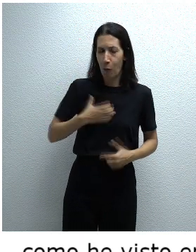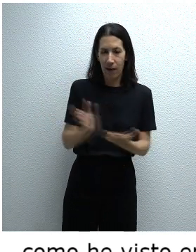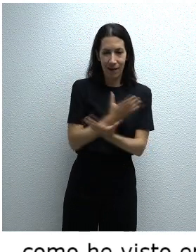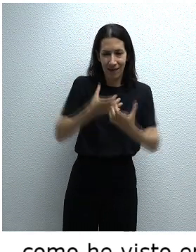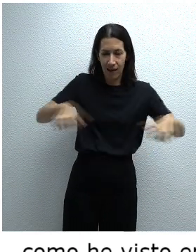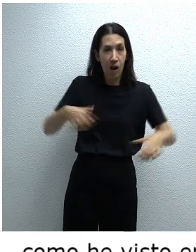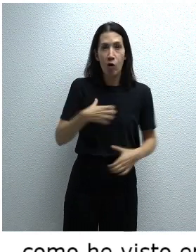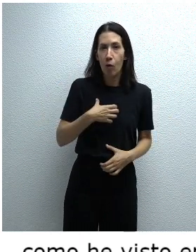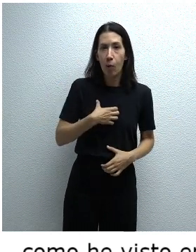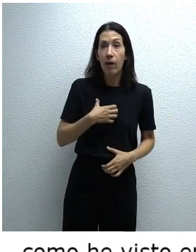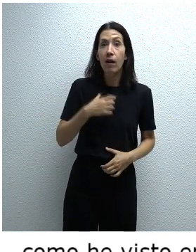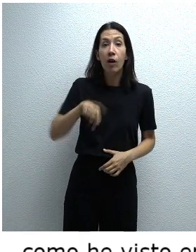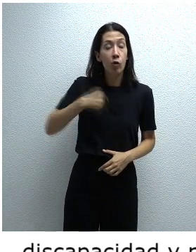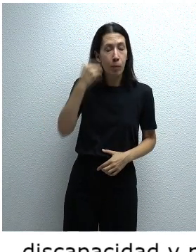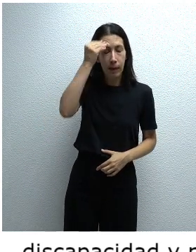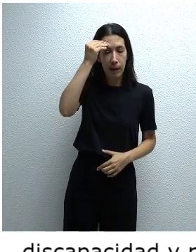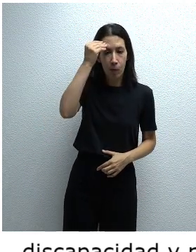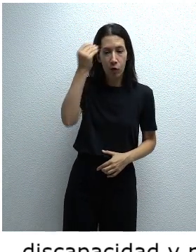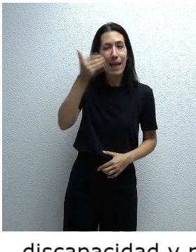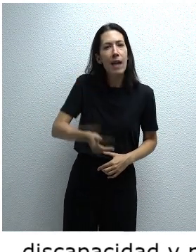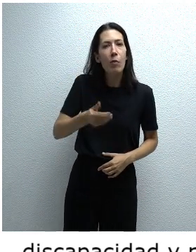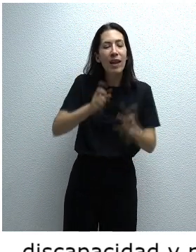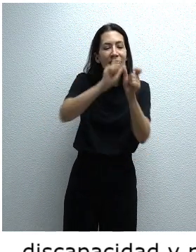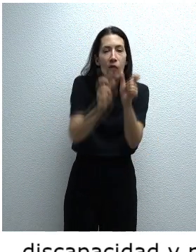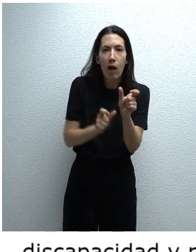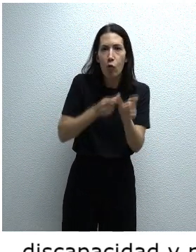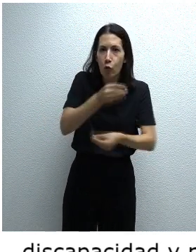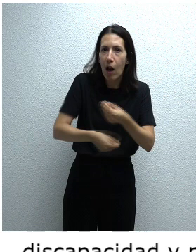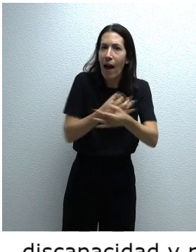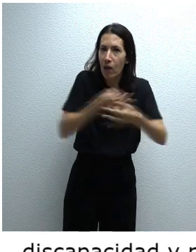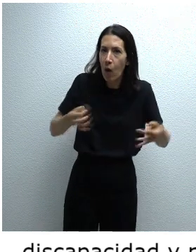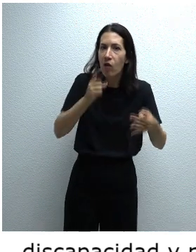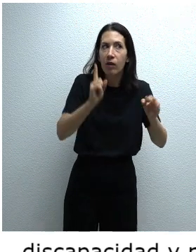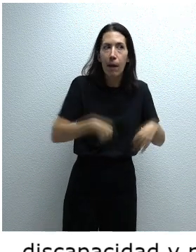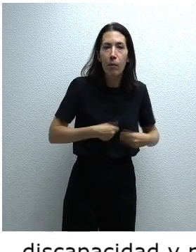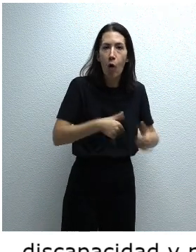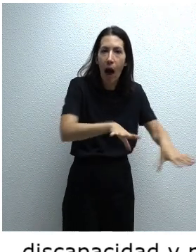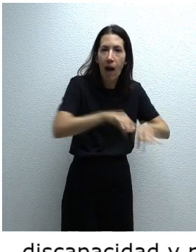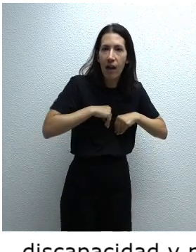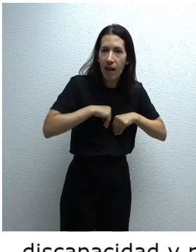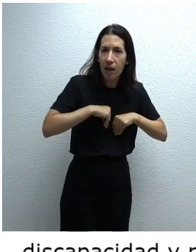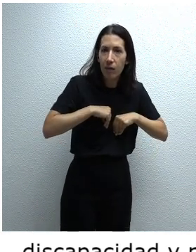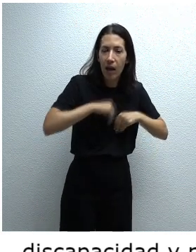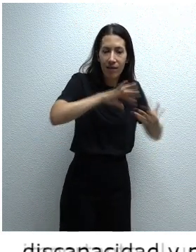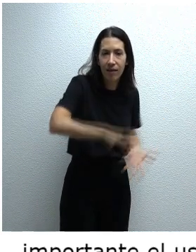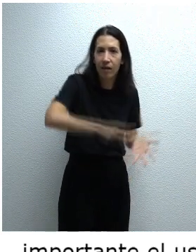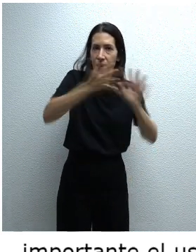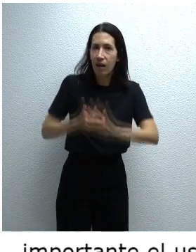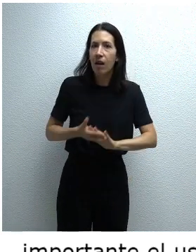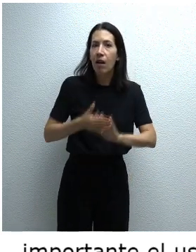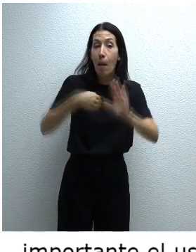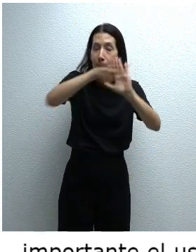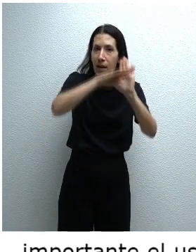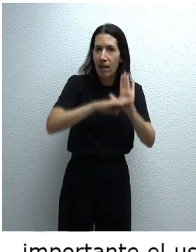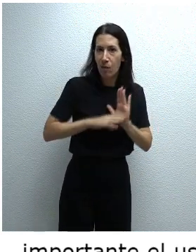el uso de la terminología y asumir esos principios de la Convención para que haya ese cambio de mentalidad, porque si